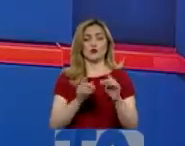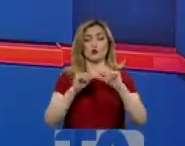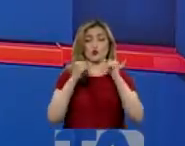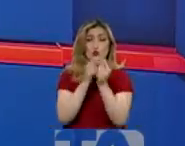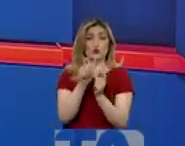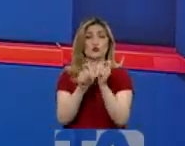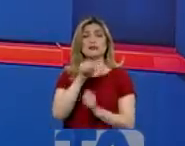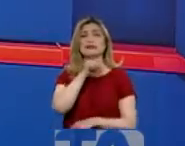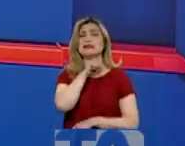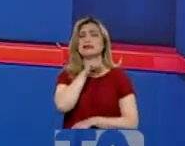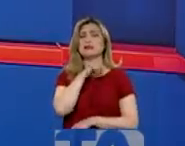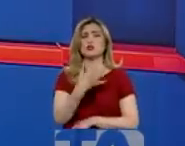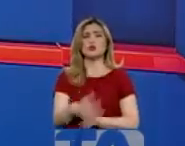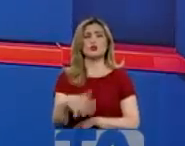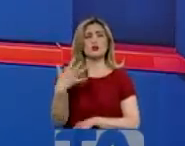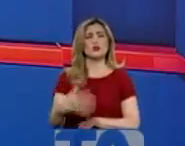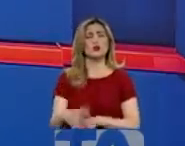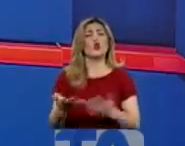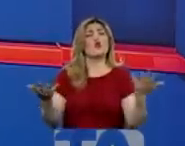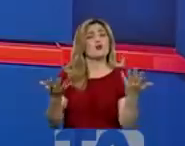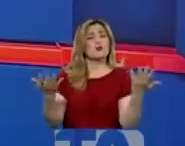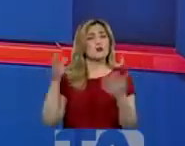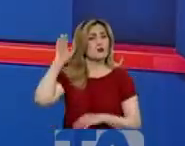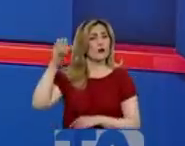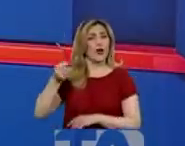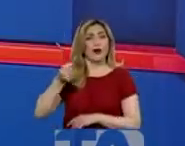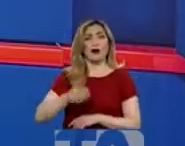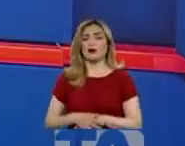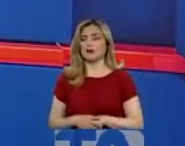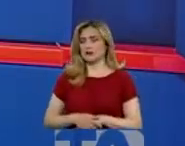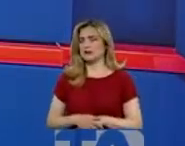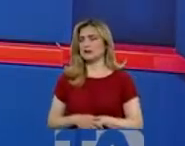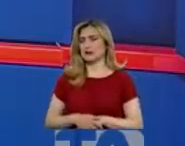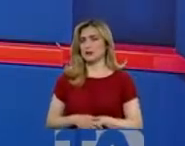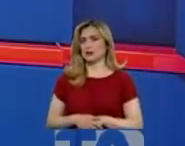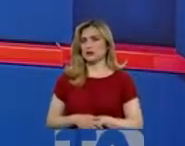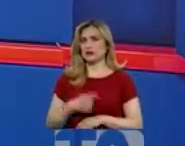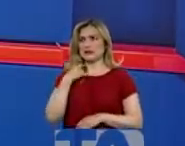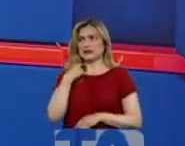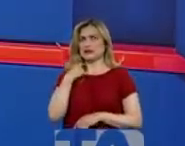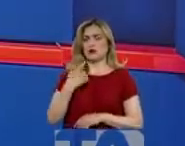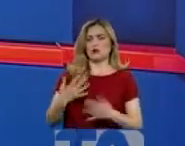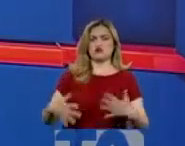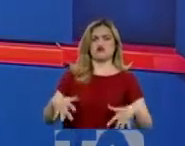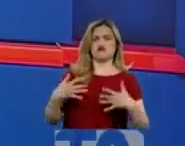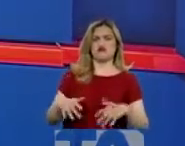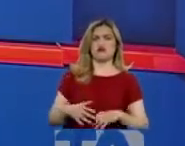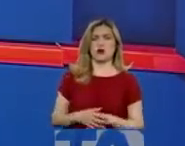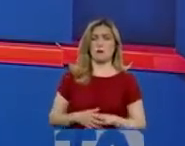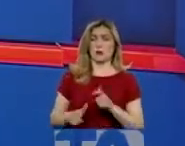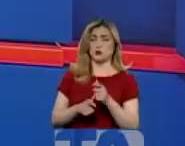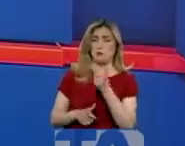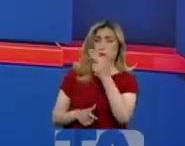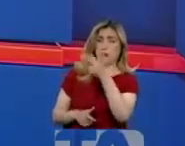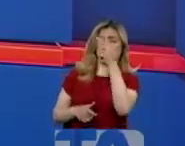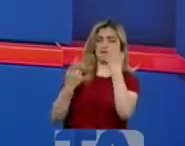ciudadanos fue asaltado a mano armada en cuenca este fin de semana uno de los afectados persiguió a los delincuentes quienes en su huida dispararon no